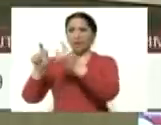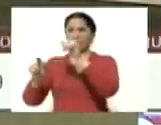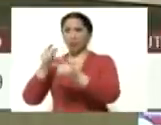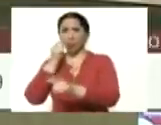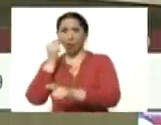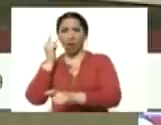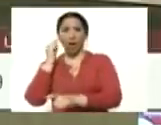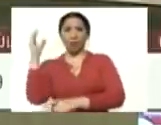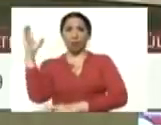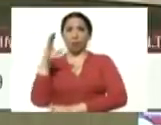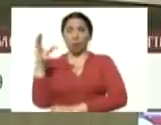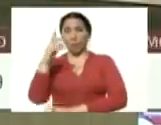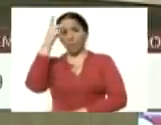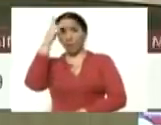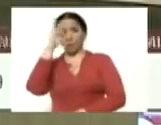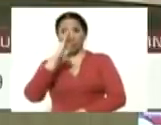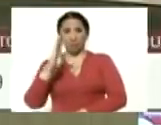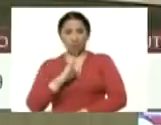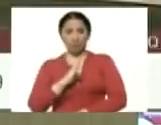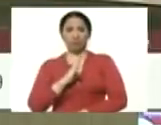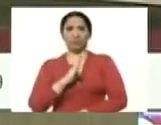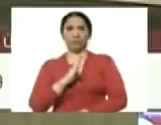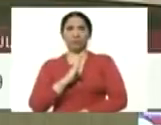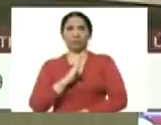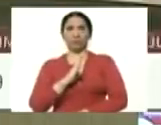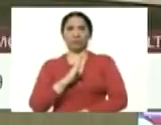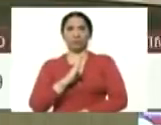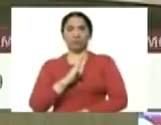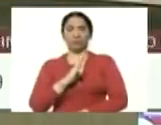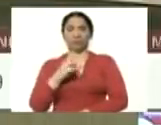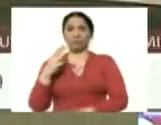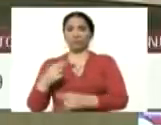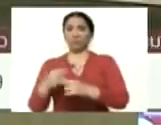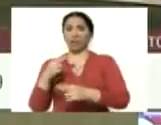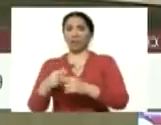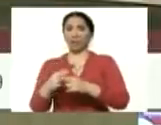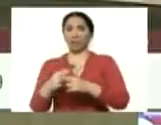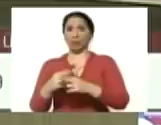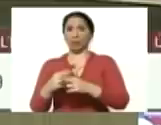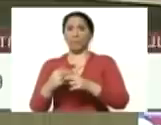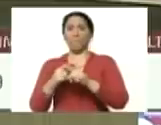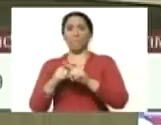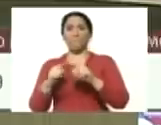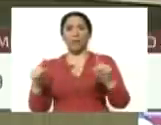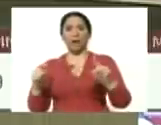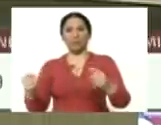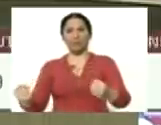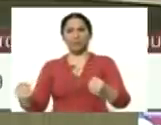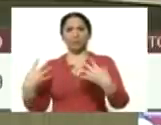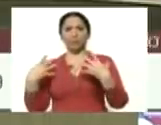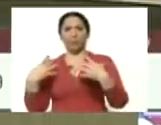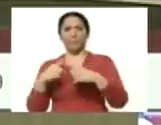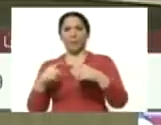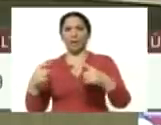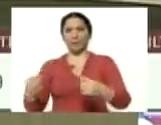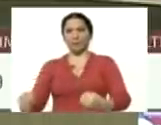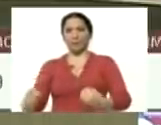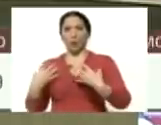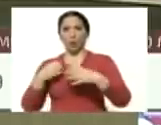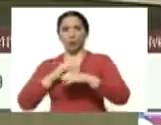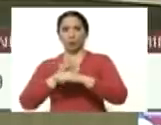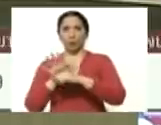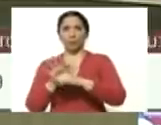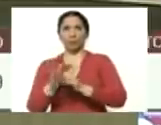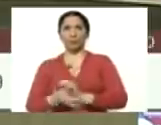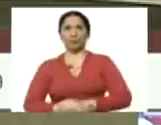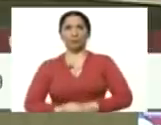Colombia, en Perú, en Brasil, a riesgos para que se infecten, para que contraigan el